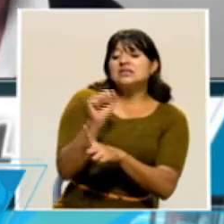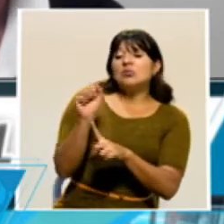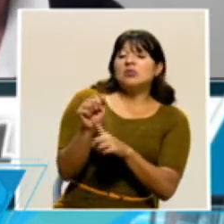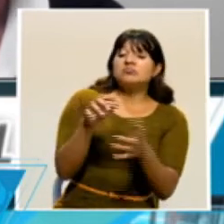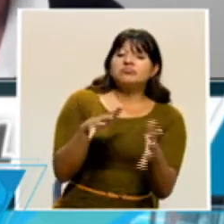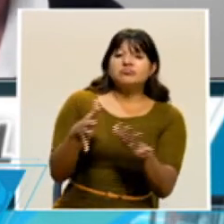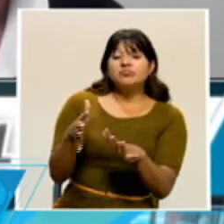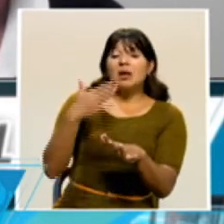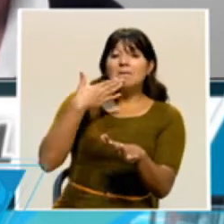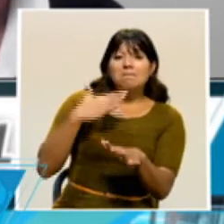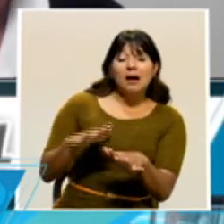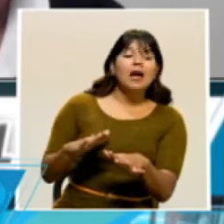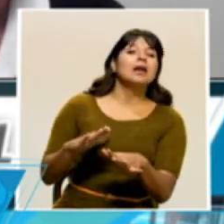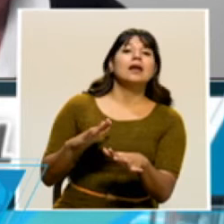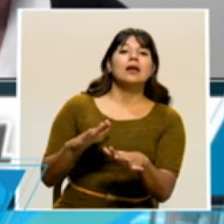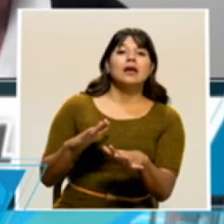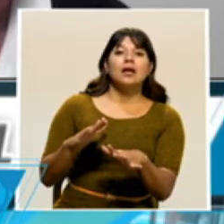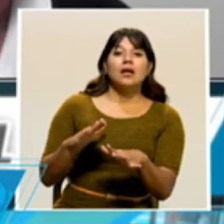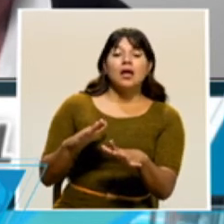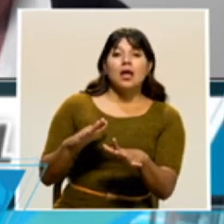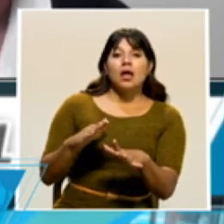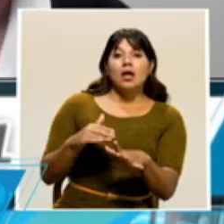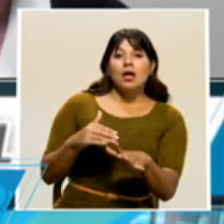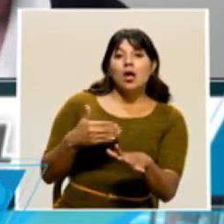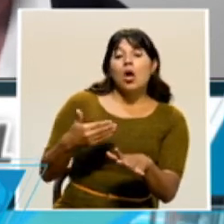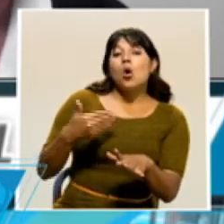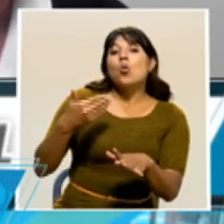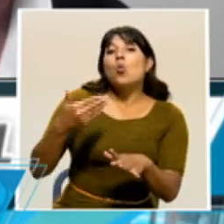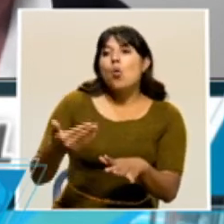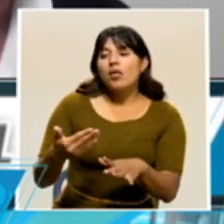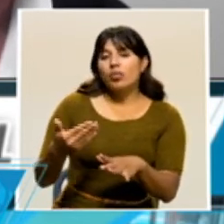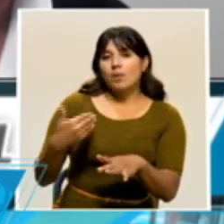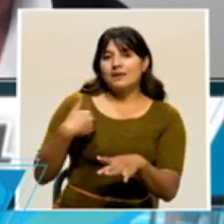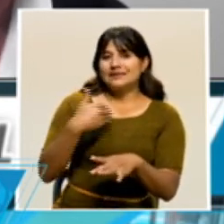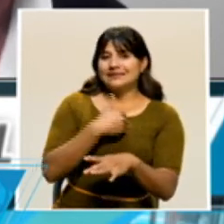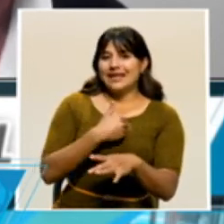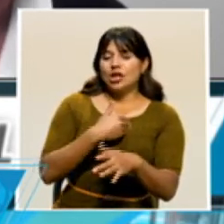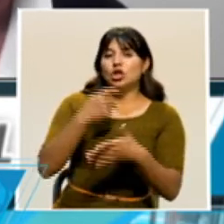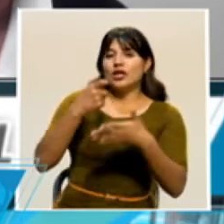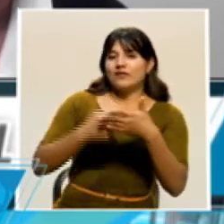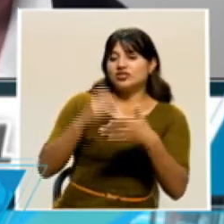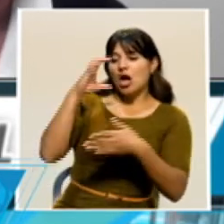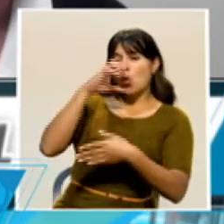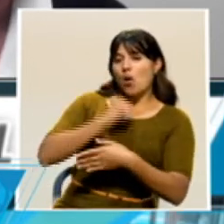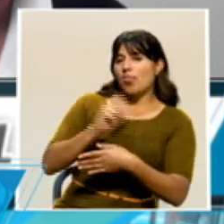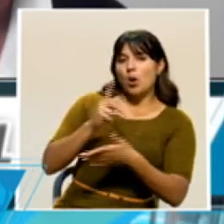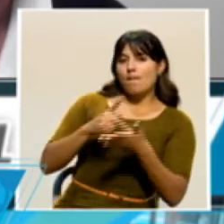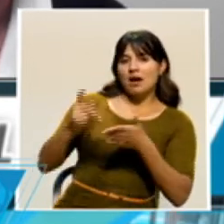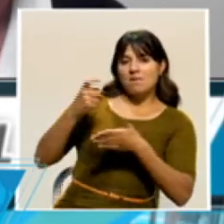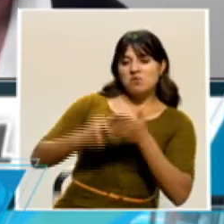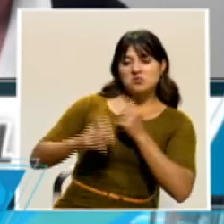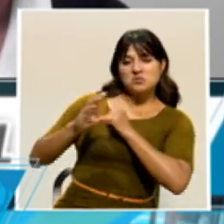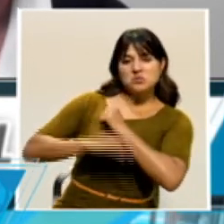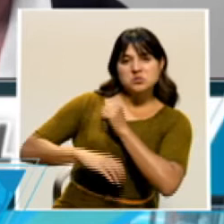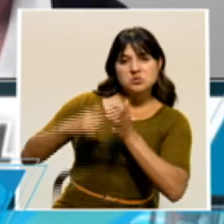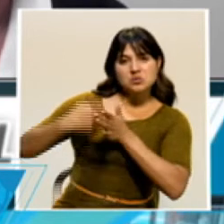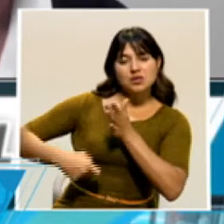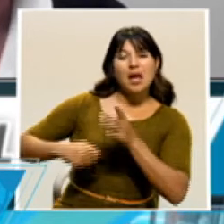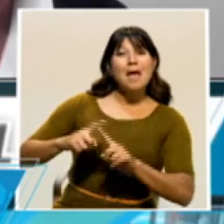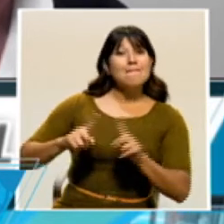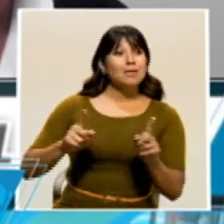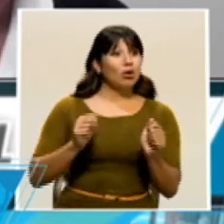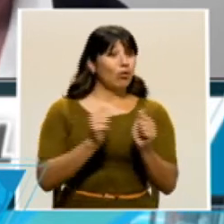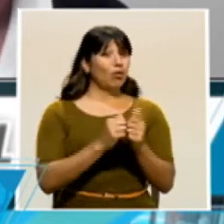va mal cuando los pescan en una infracción, pero con las grandes no siento que haya